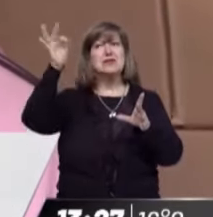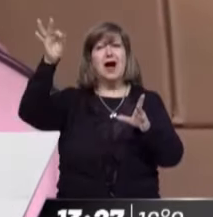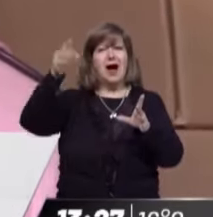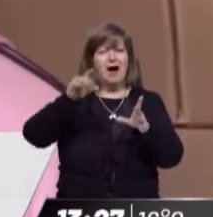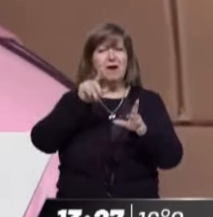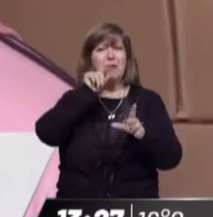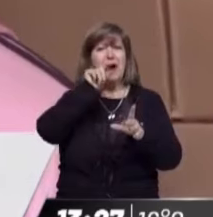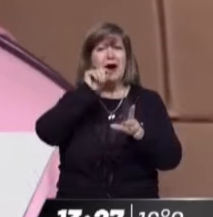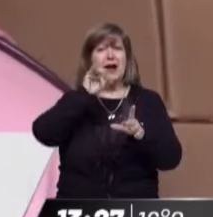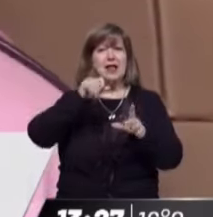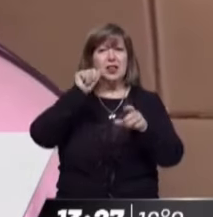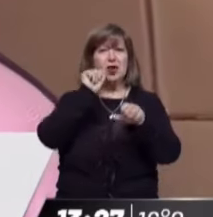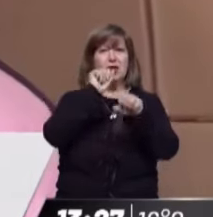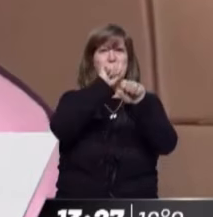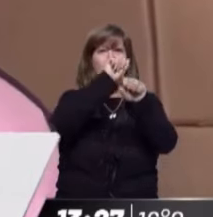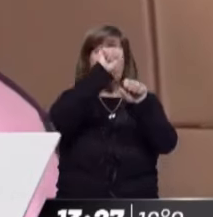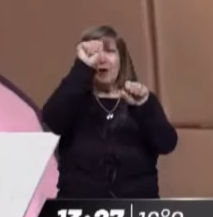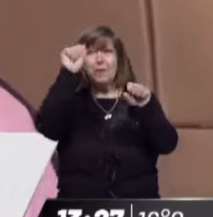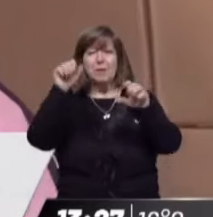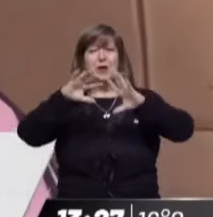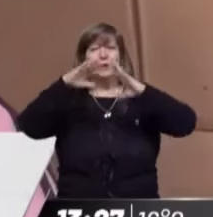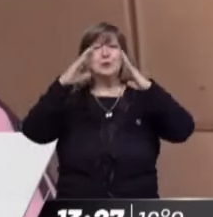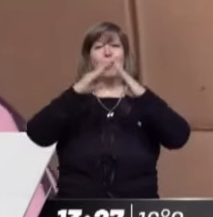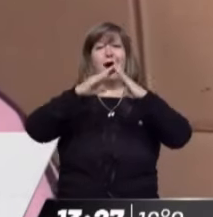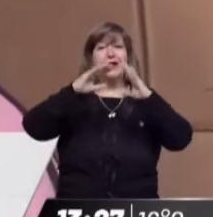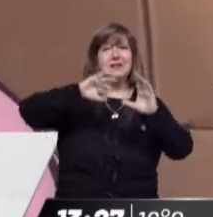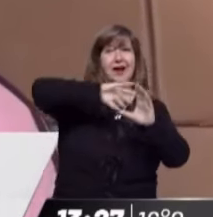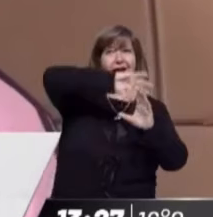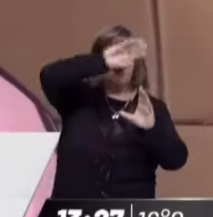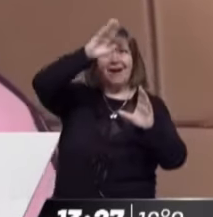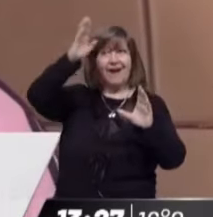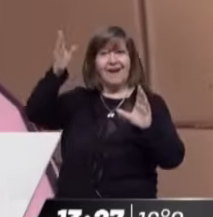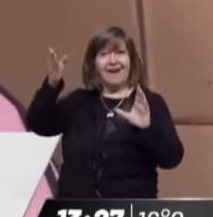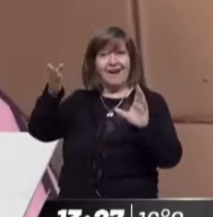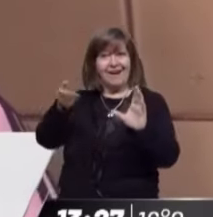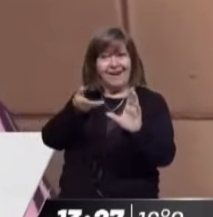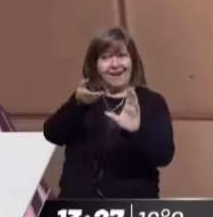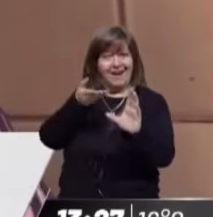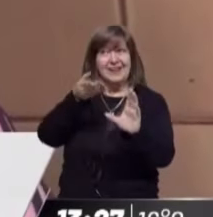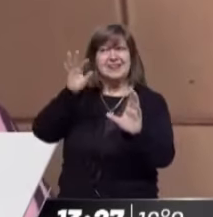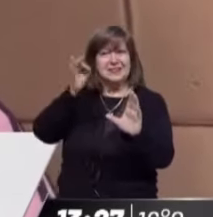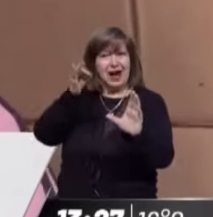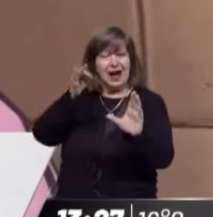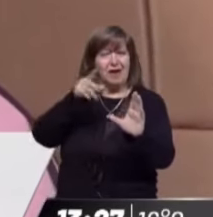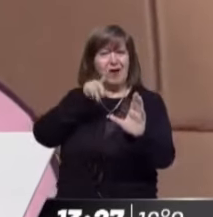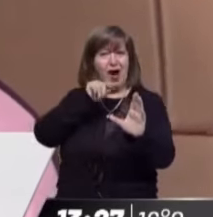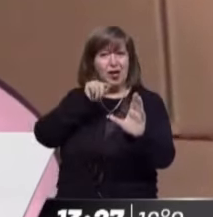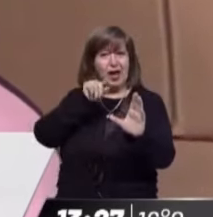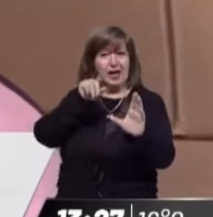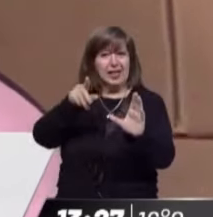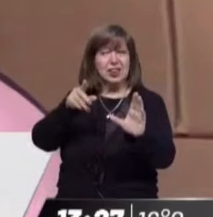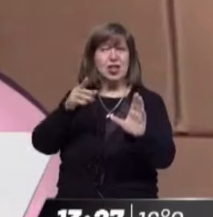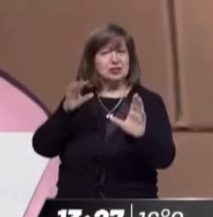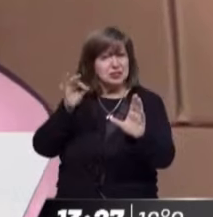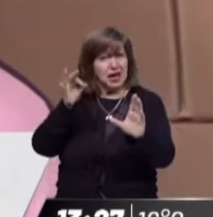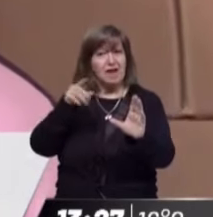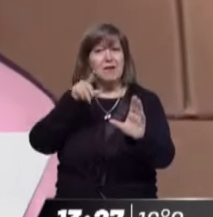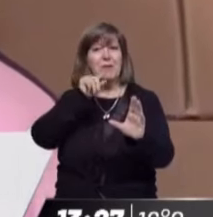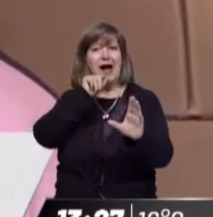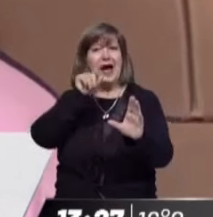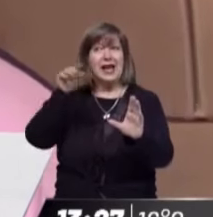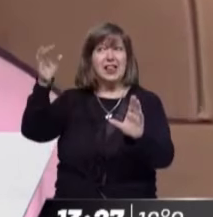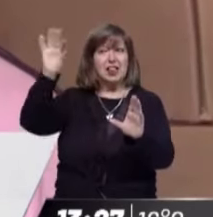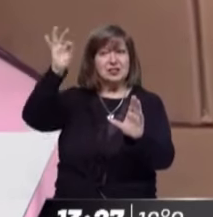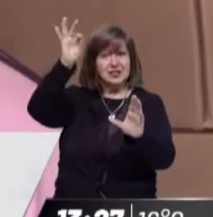ah somos yo me creo No me creo indestructible porque a veces me caigo a veces te